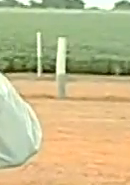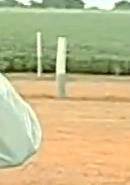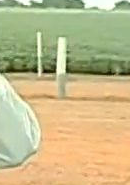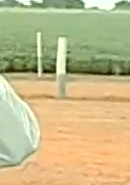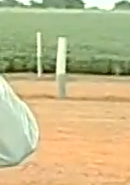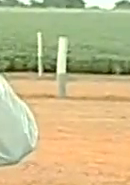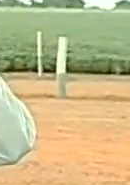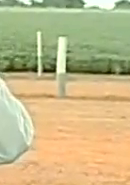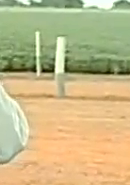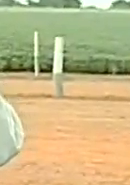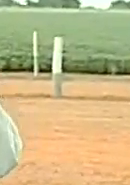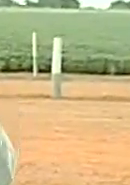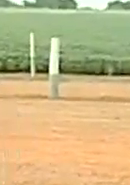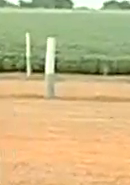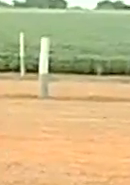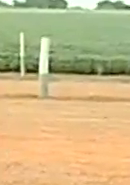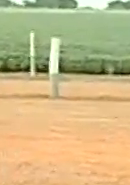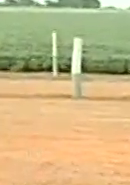¡Venezuela!